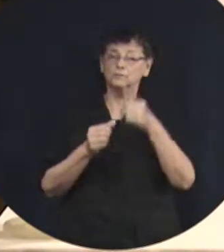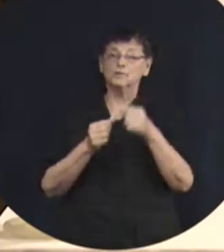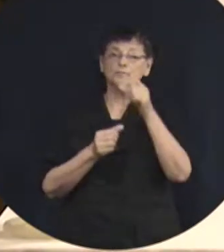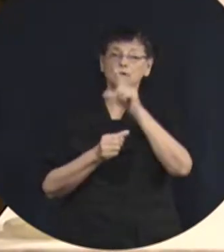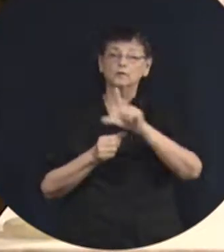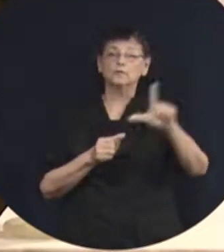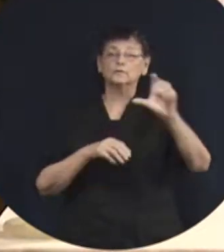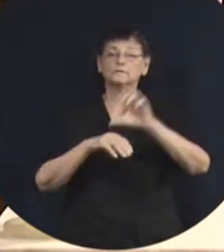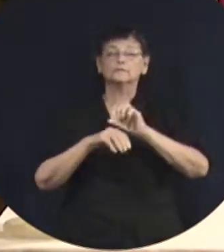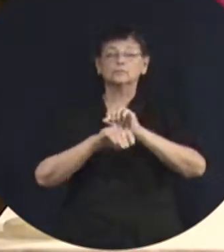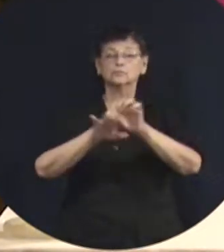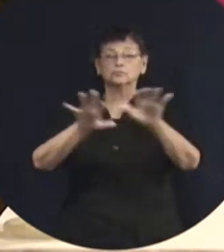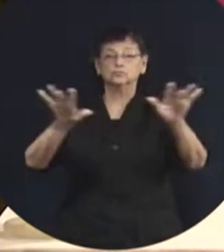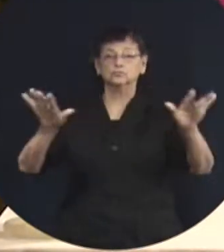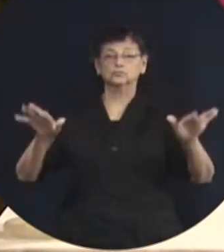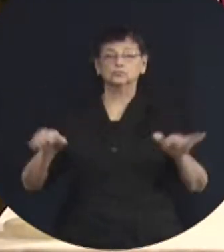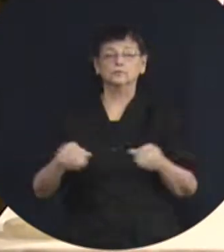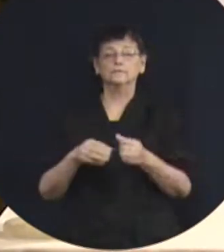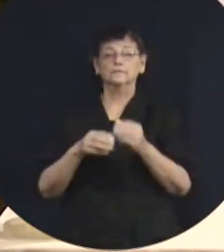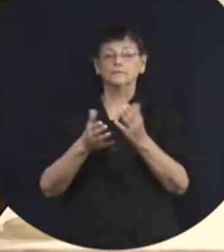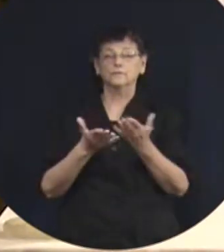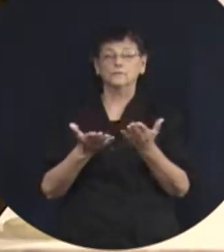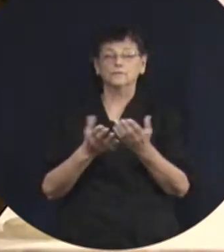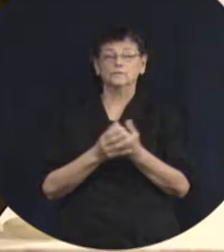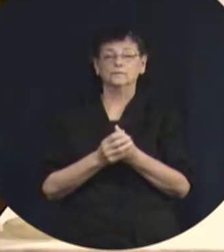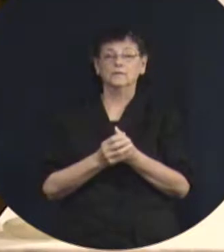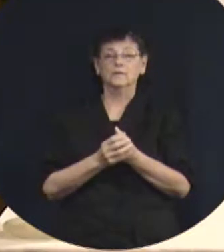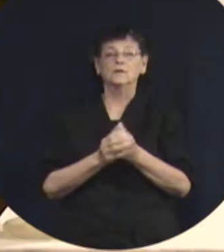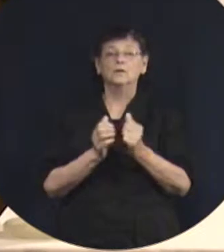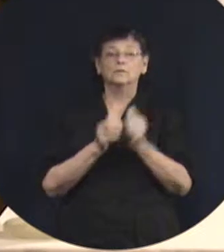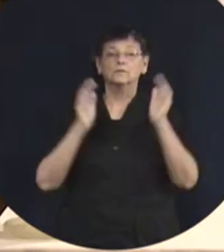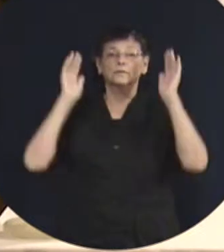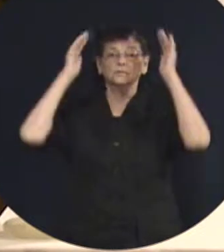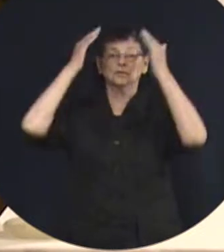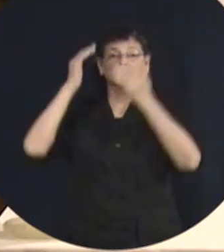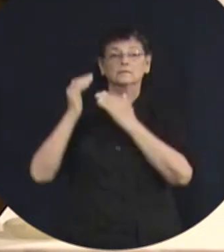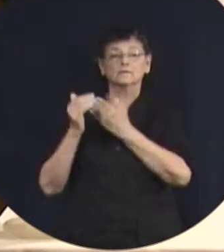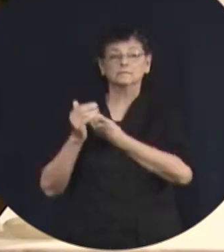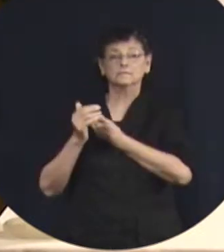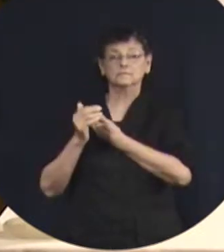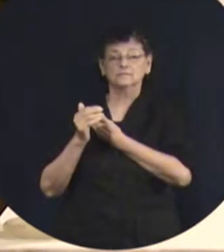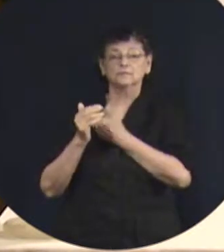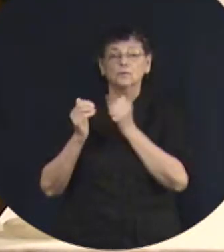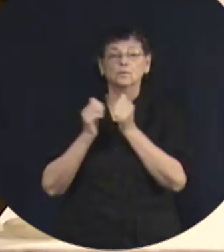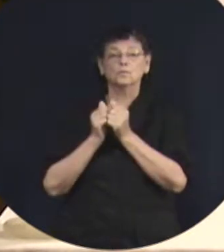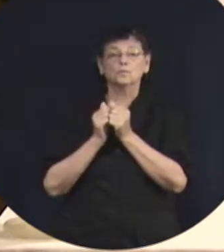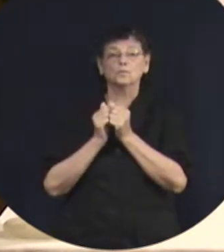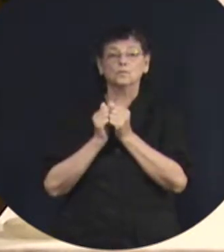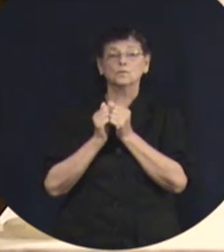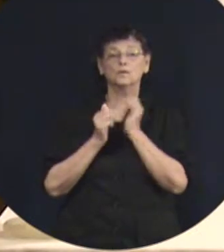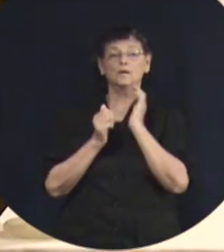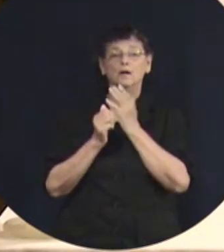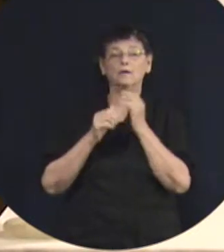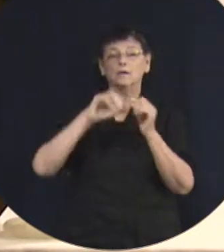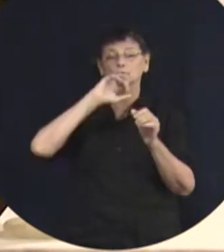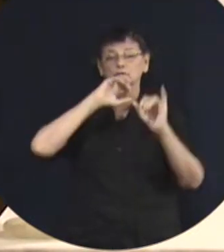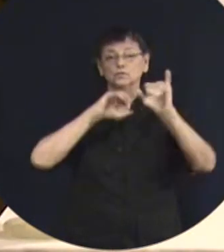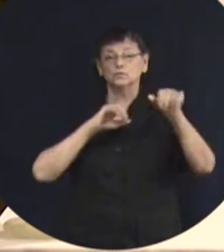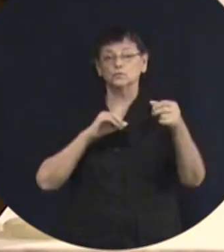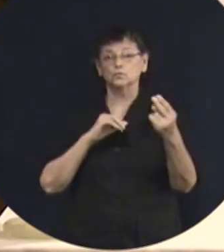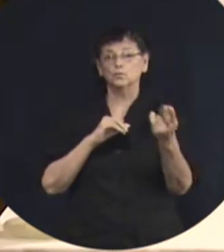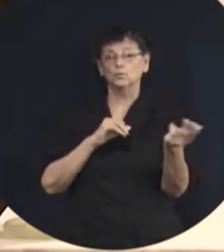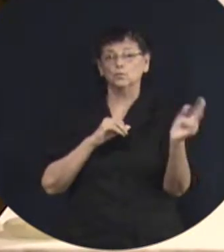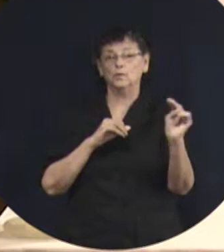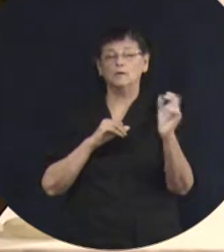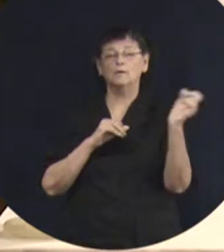Acuérdate, Señor, de tu Iglesia extendida por toda la tierra, y con el Papa Francisco, con nuestro obispo Juan